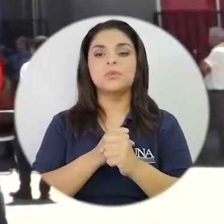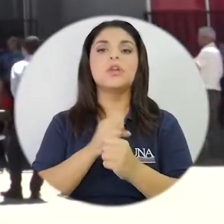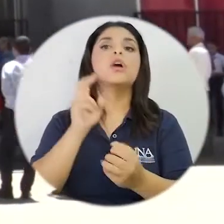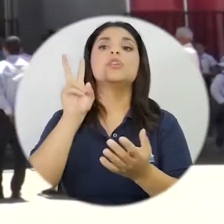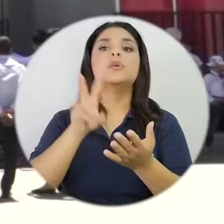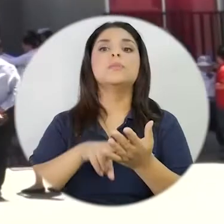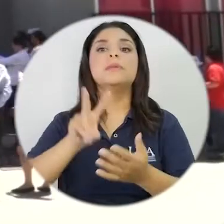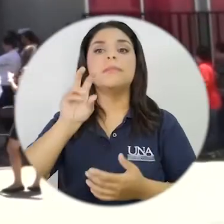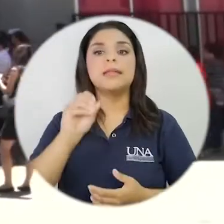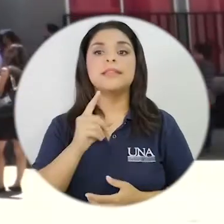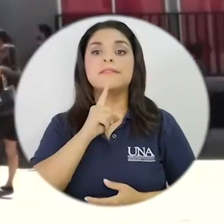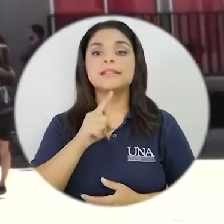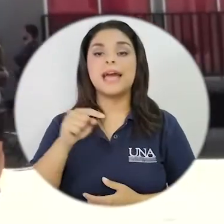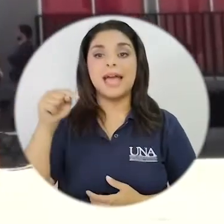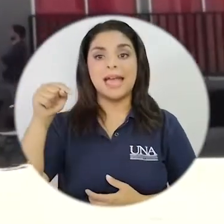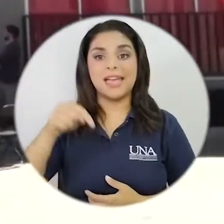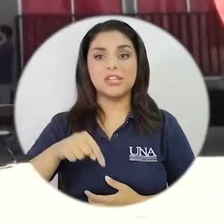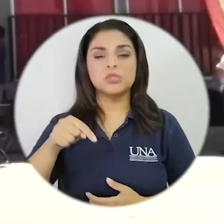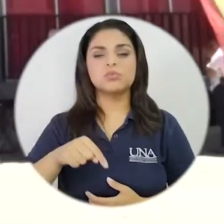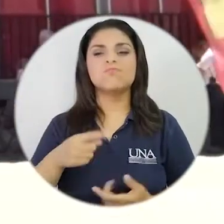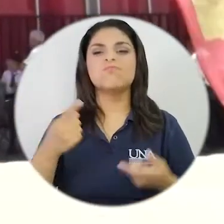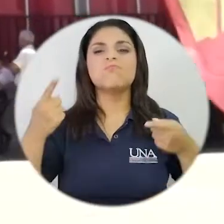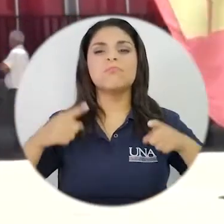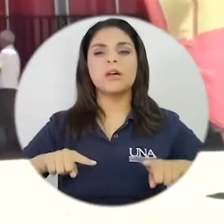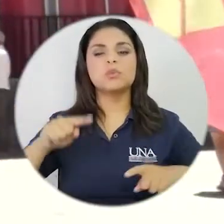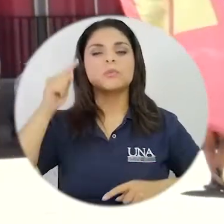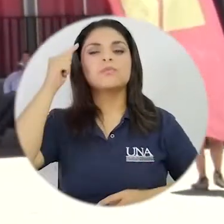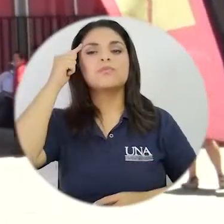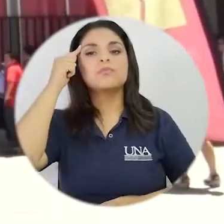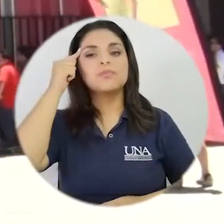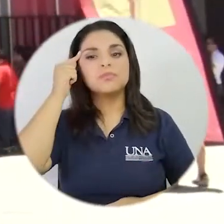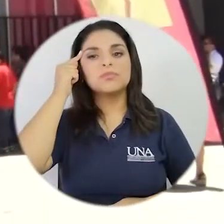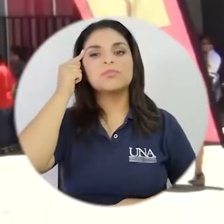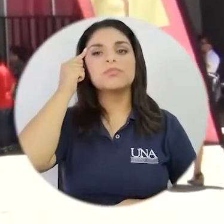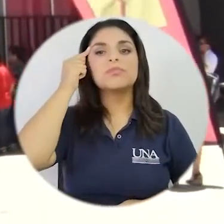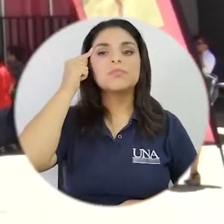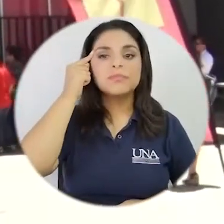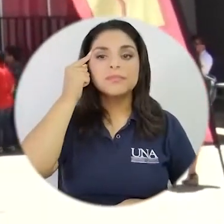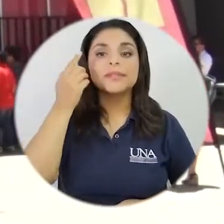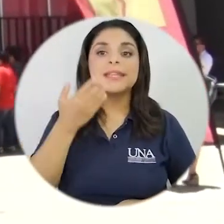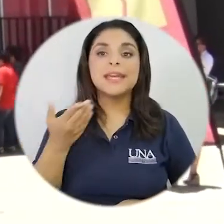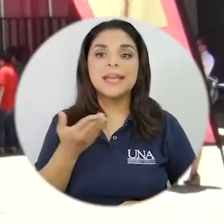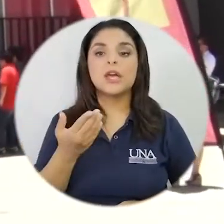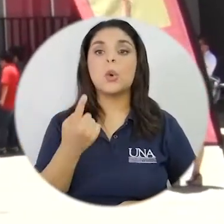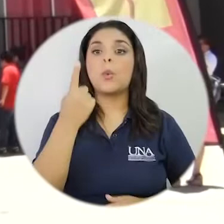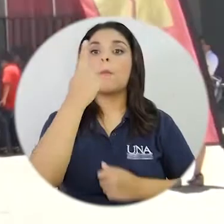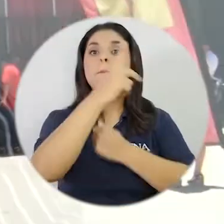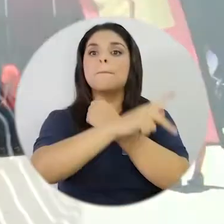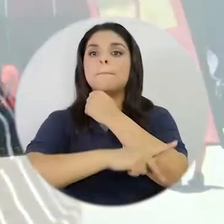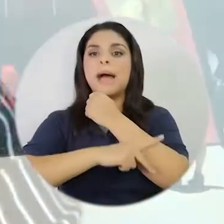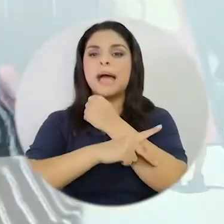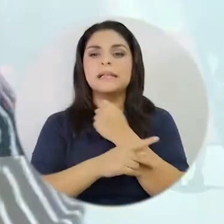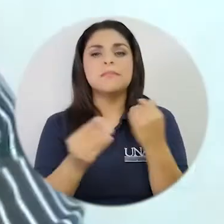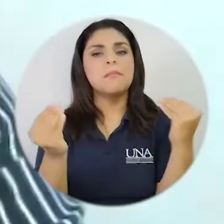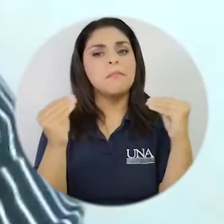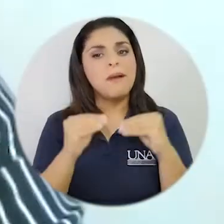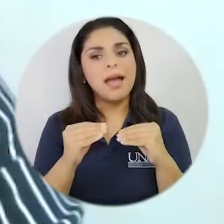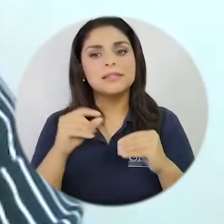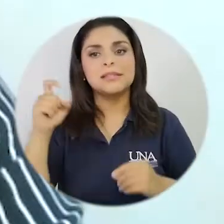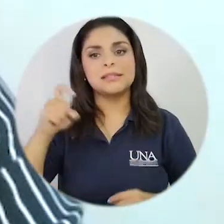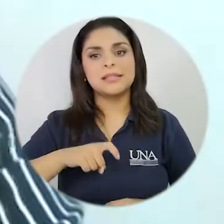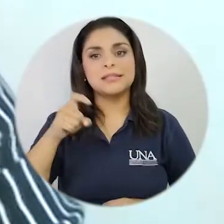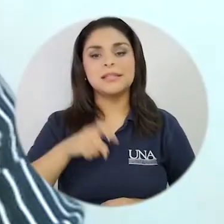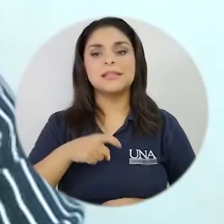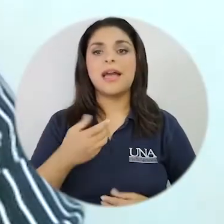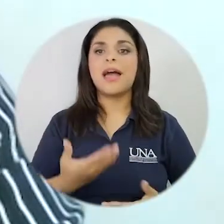2020, se dio esa reflexión de que a un país en donde lo que más se necesita es